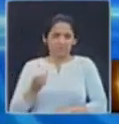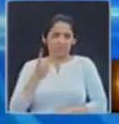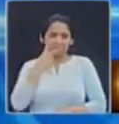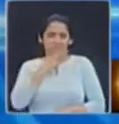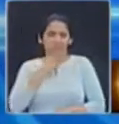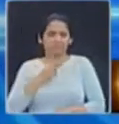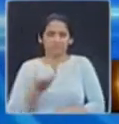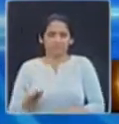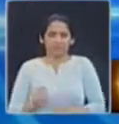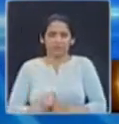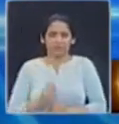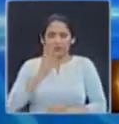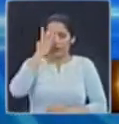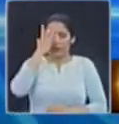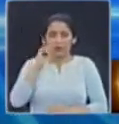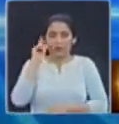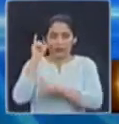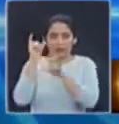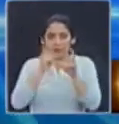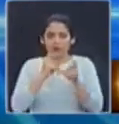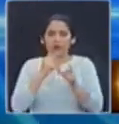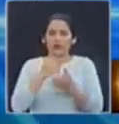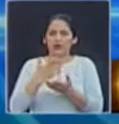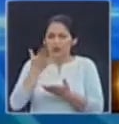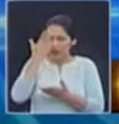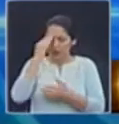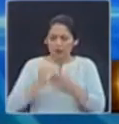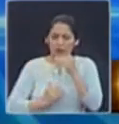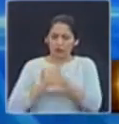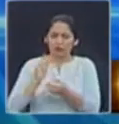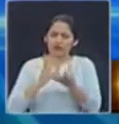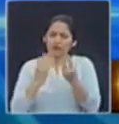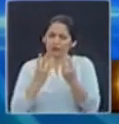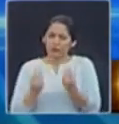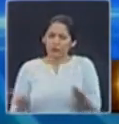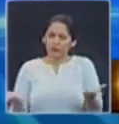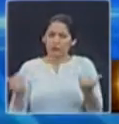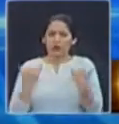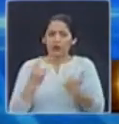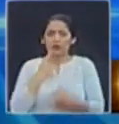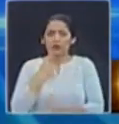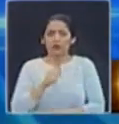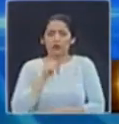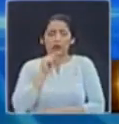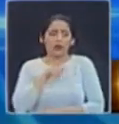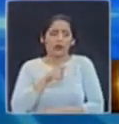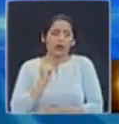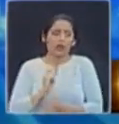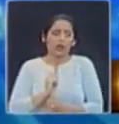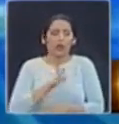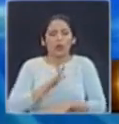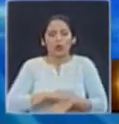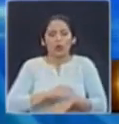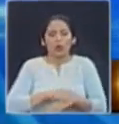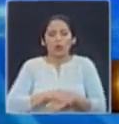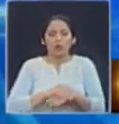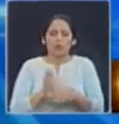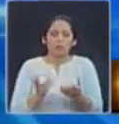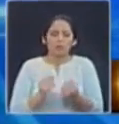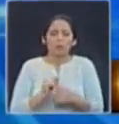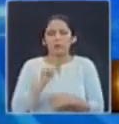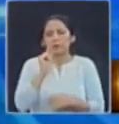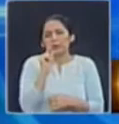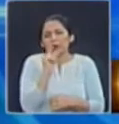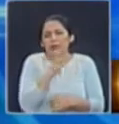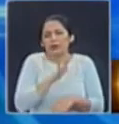que solamente le hayan dado camino a aquel que es de la menor pena por efectos del Código Penal, pues es una burla para el